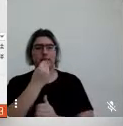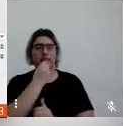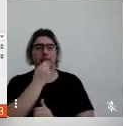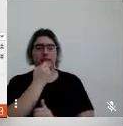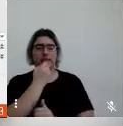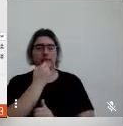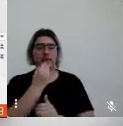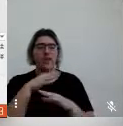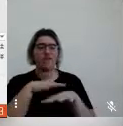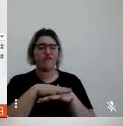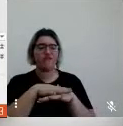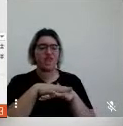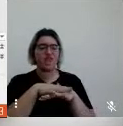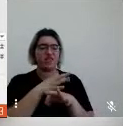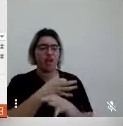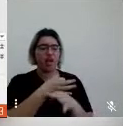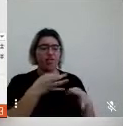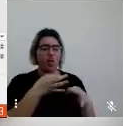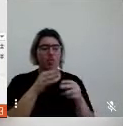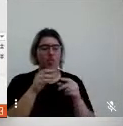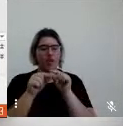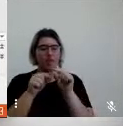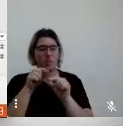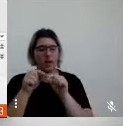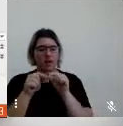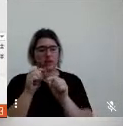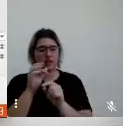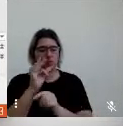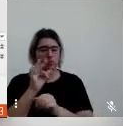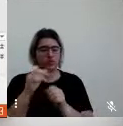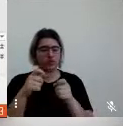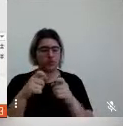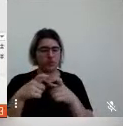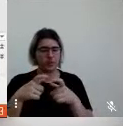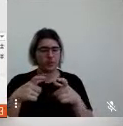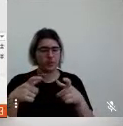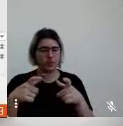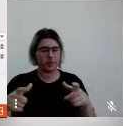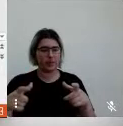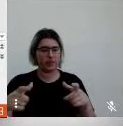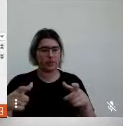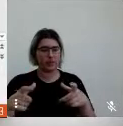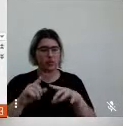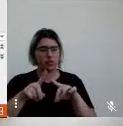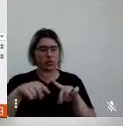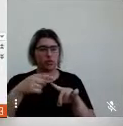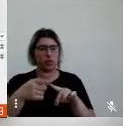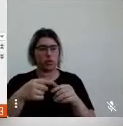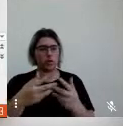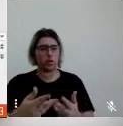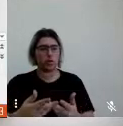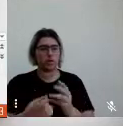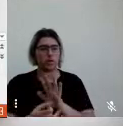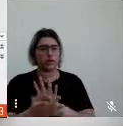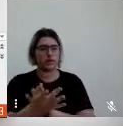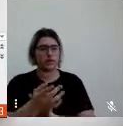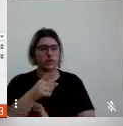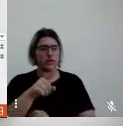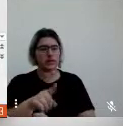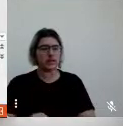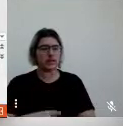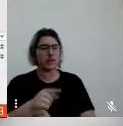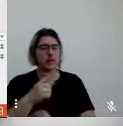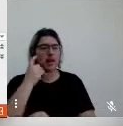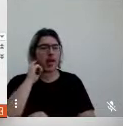adecuada y las bacterias buenas van a proliferar, van a crecer, ¿vale? Se genera además también esos ácidos de grasa